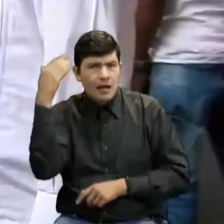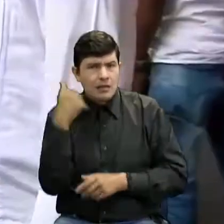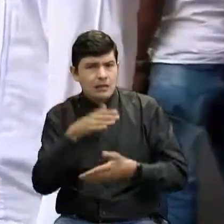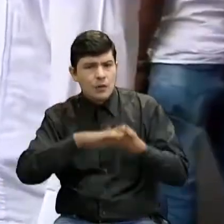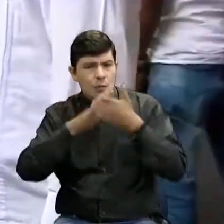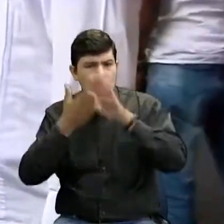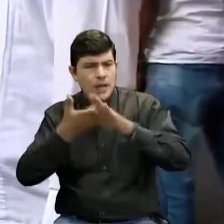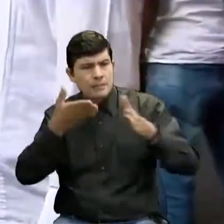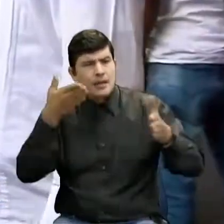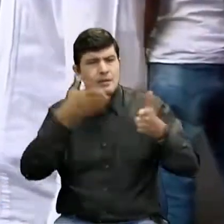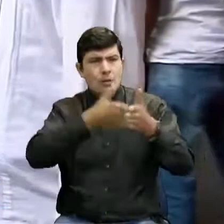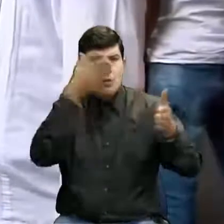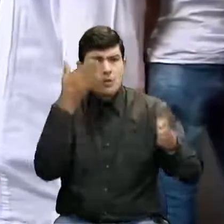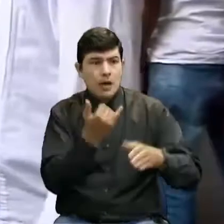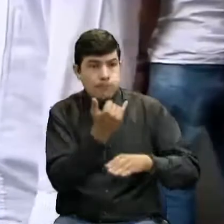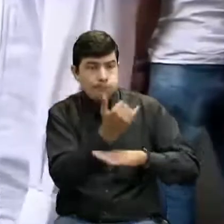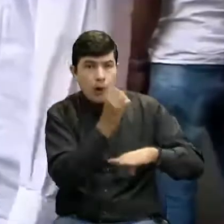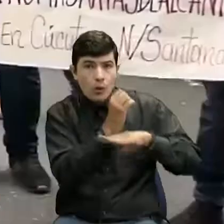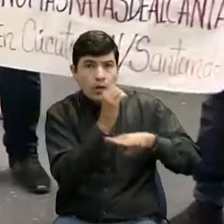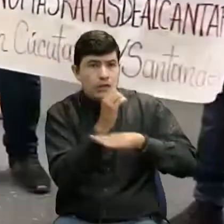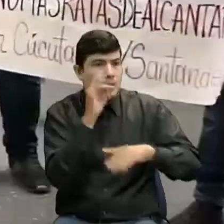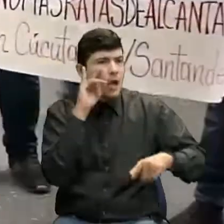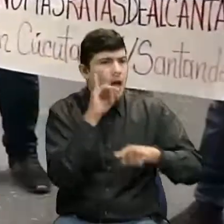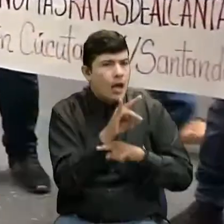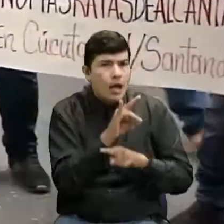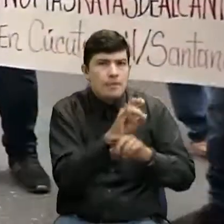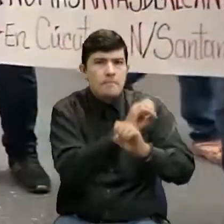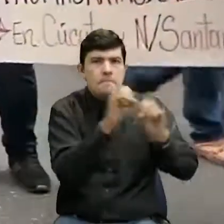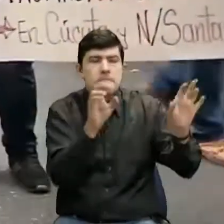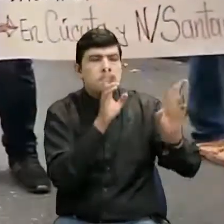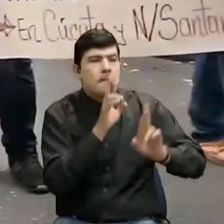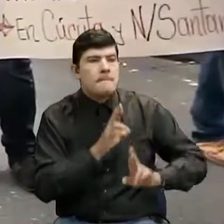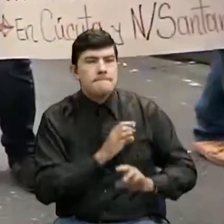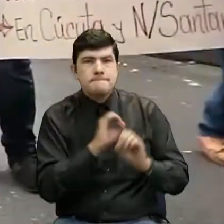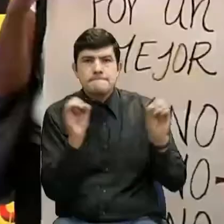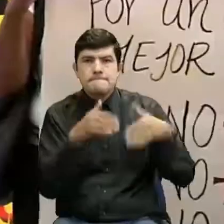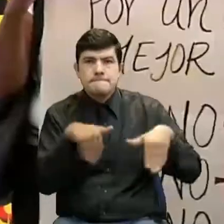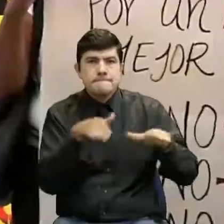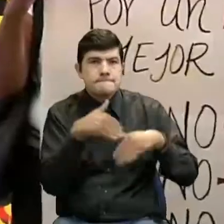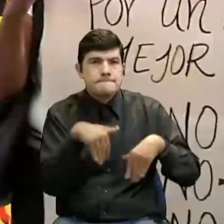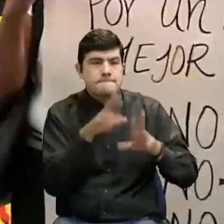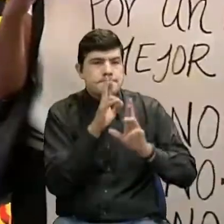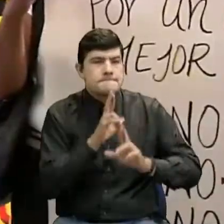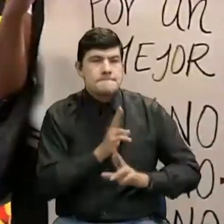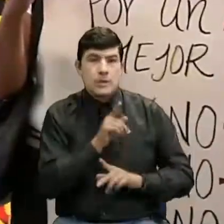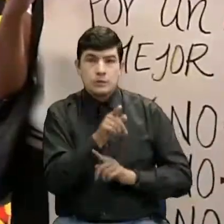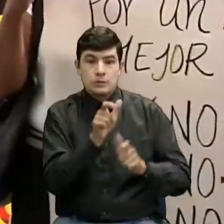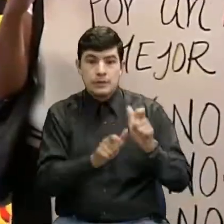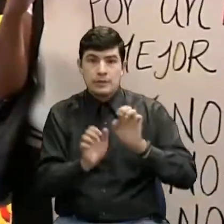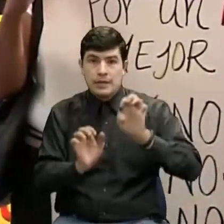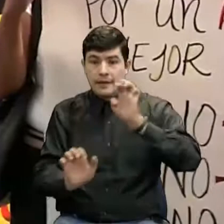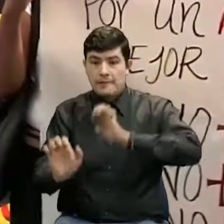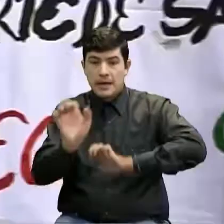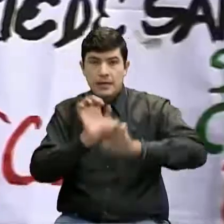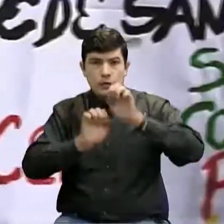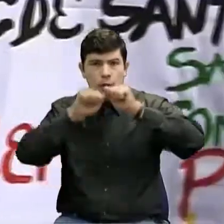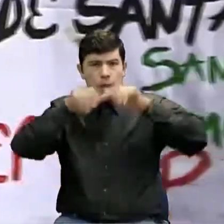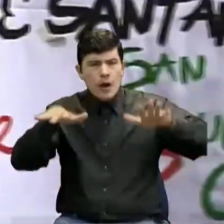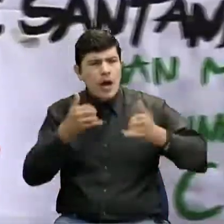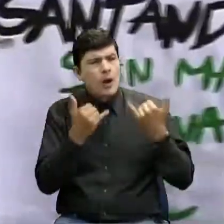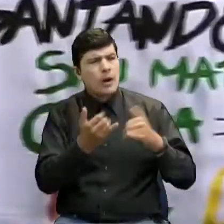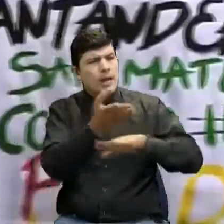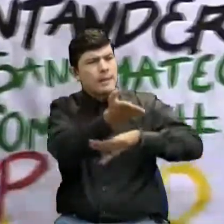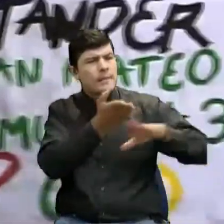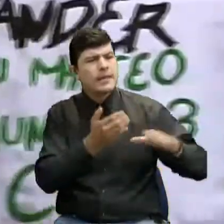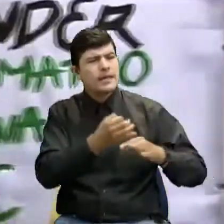las comunidades a los organismos de control y no recibir respuesta a estas solicitudes los defensores de lo público piden claridad